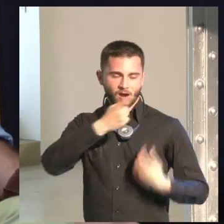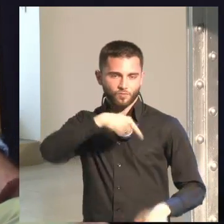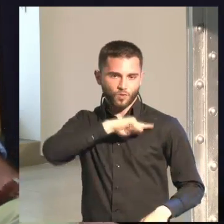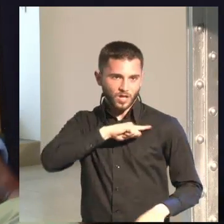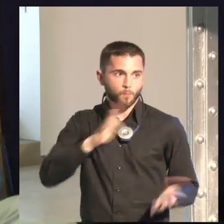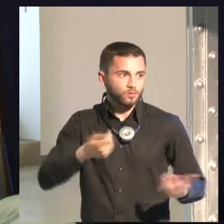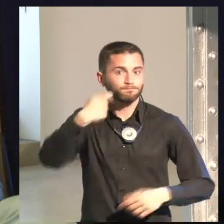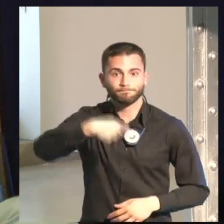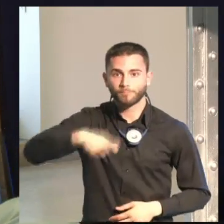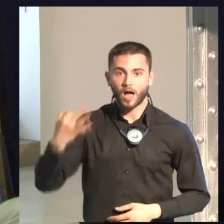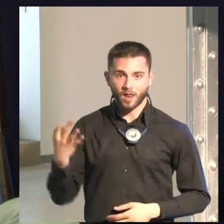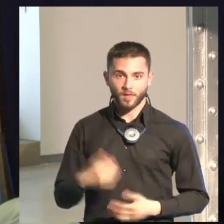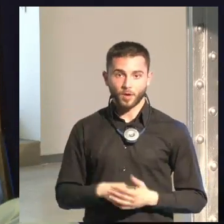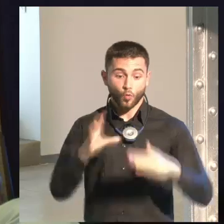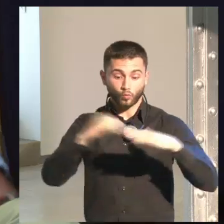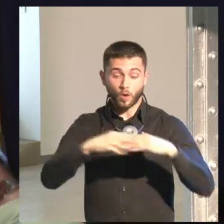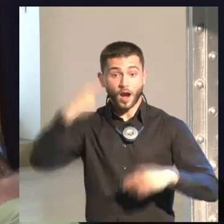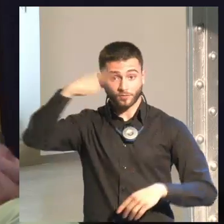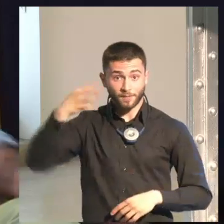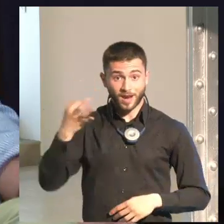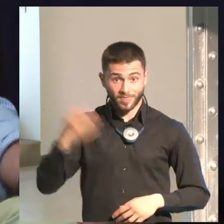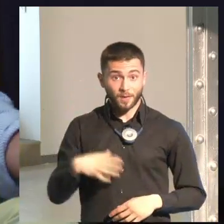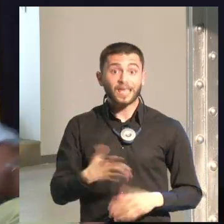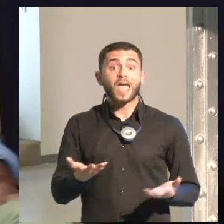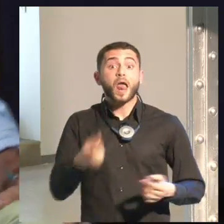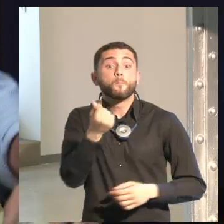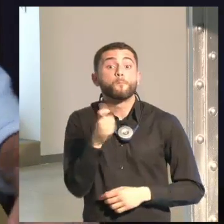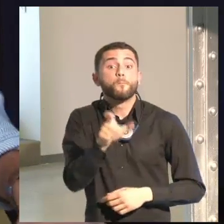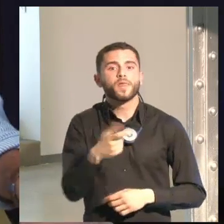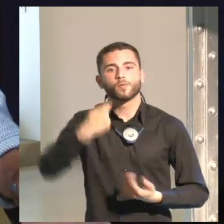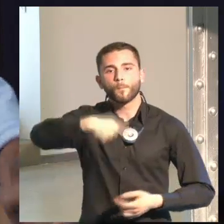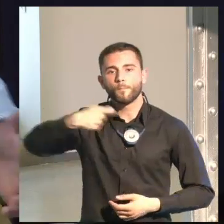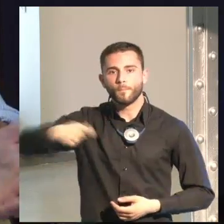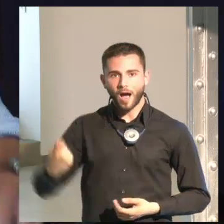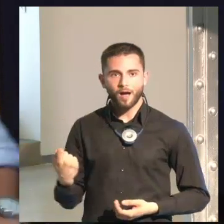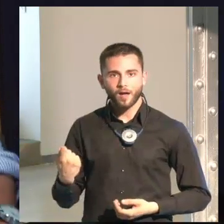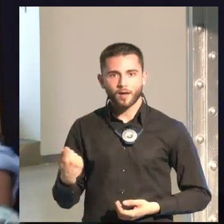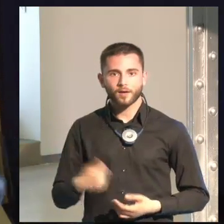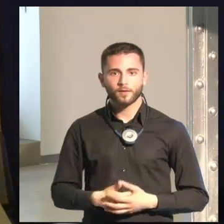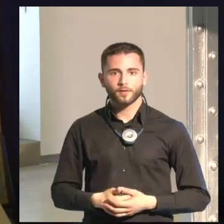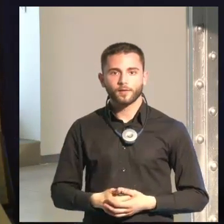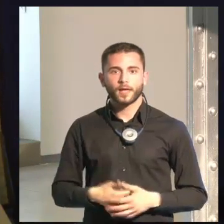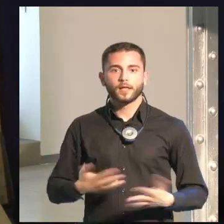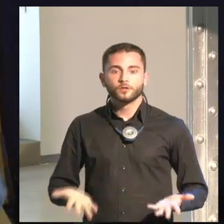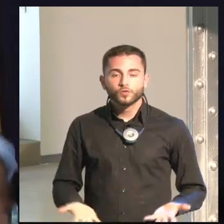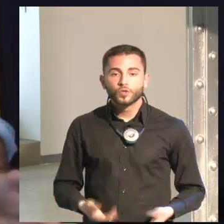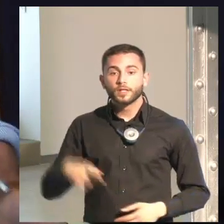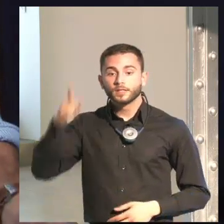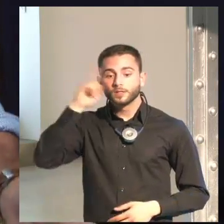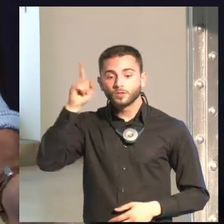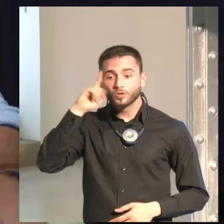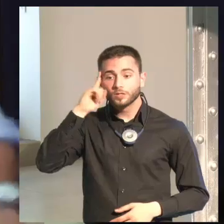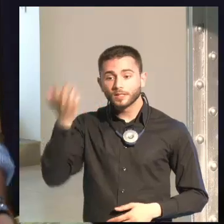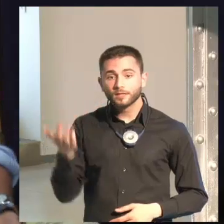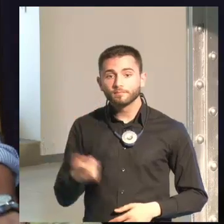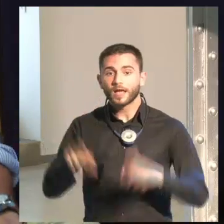pagar. Y el usuario tendrá que ser consciente que pagar es el precio de acceder a determinadas cosas. Entonces no sé cómo se ve desde, lo que creo que las